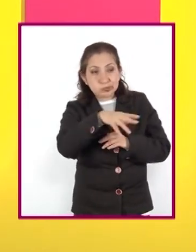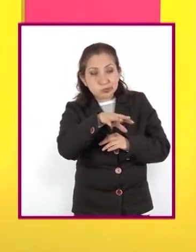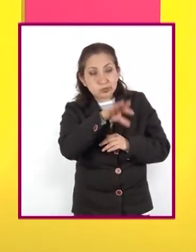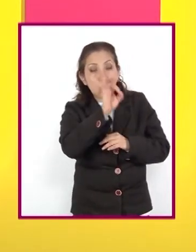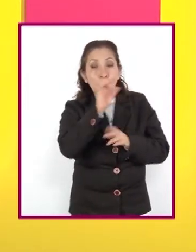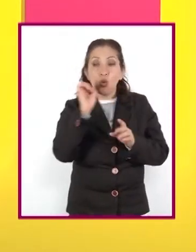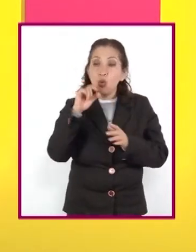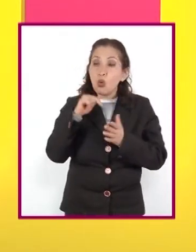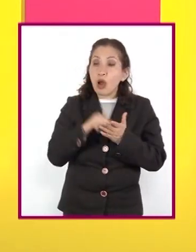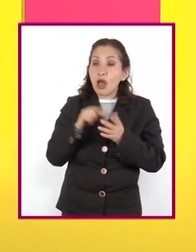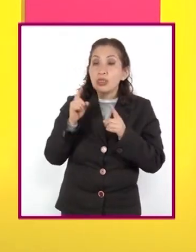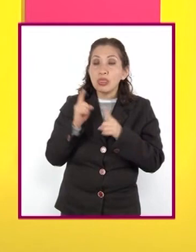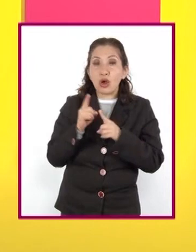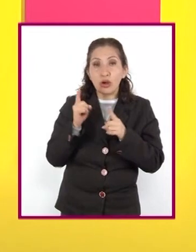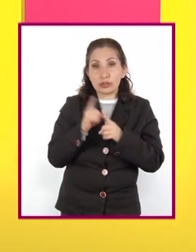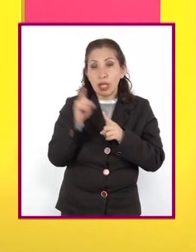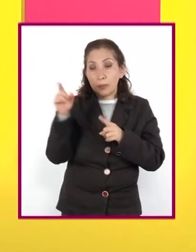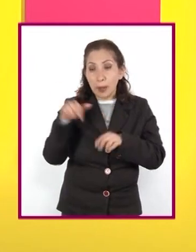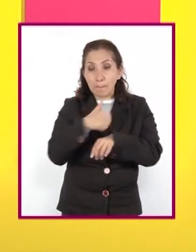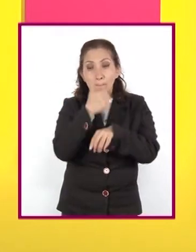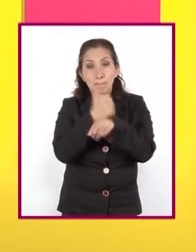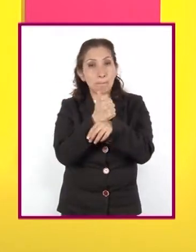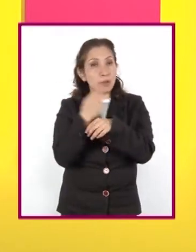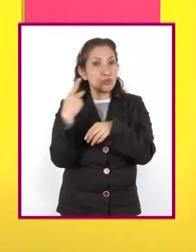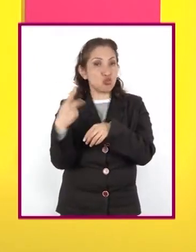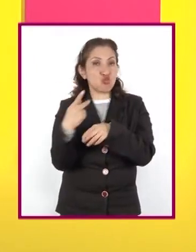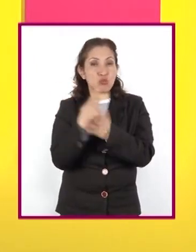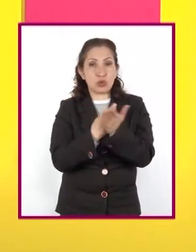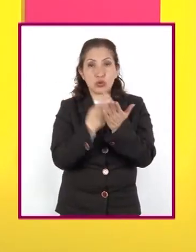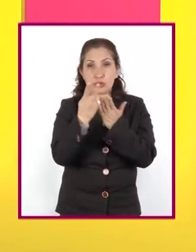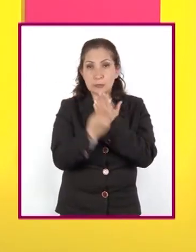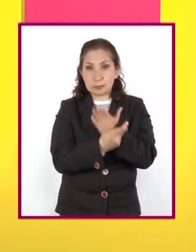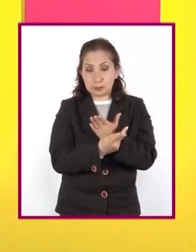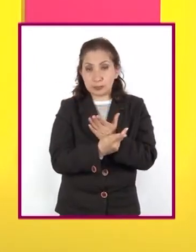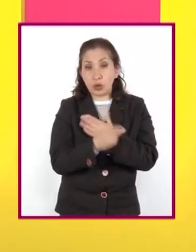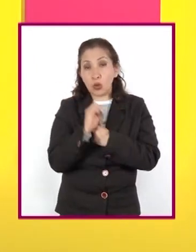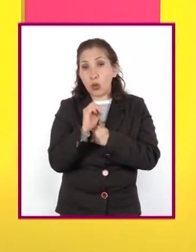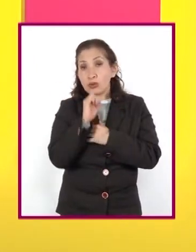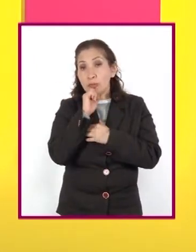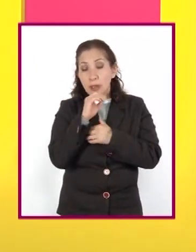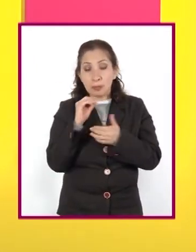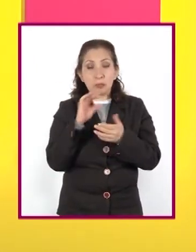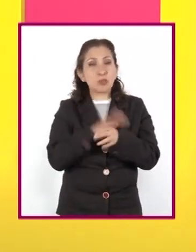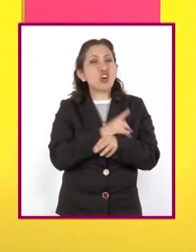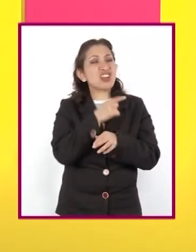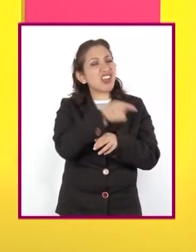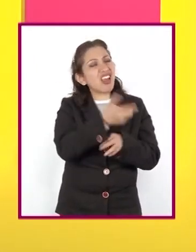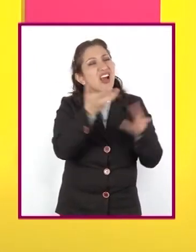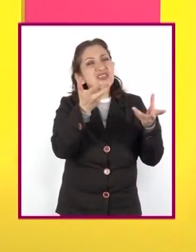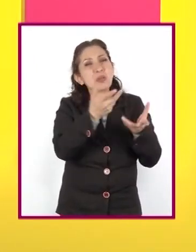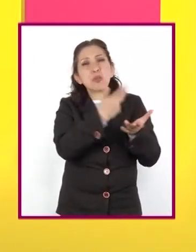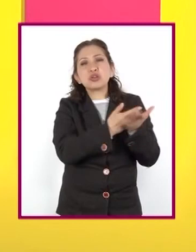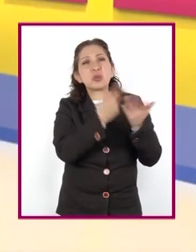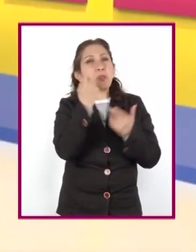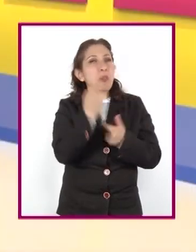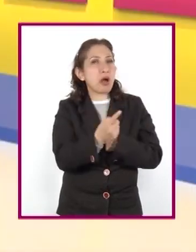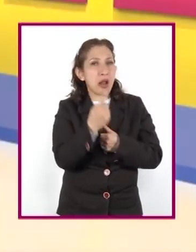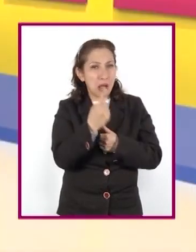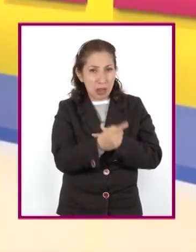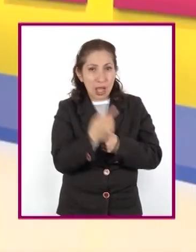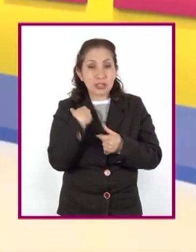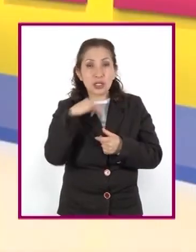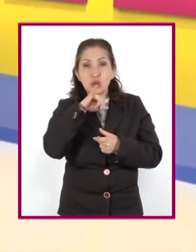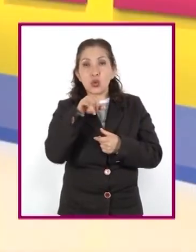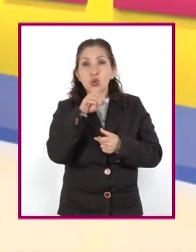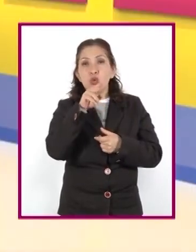o lugar donde se implementará, así como la justificación del proyecto. En otros